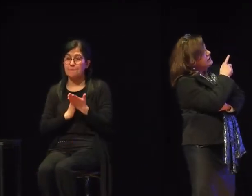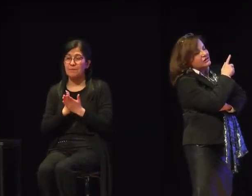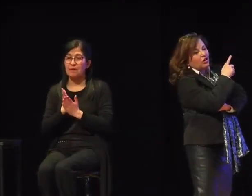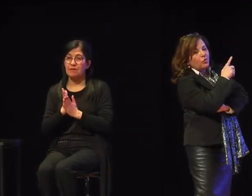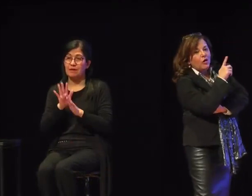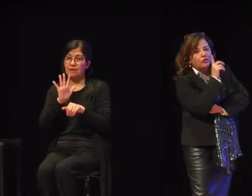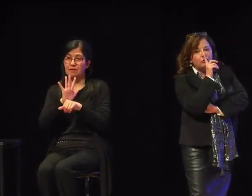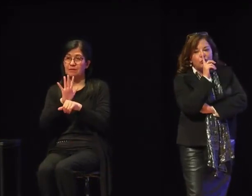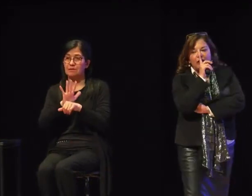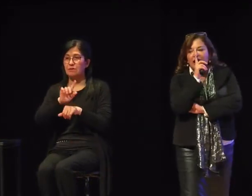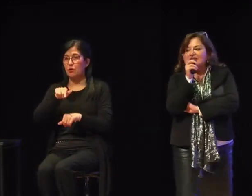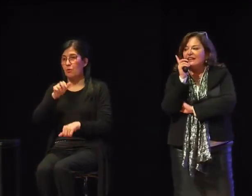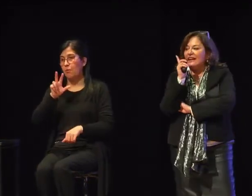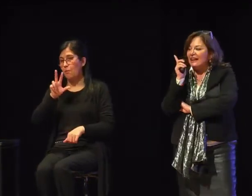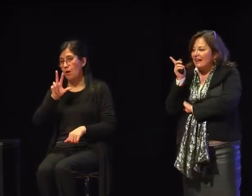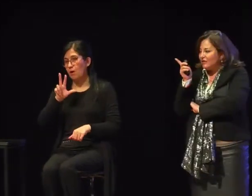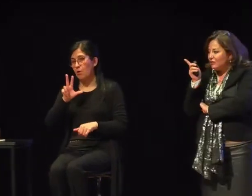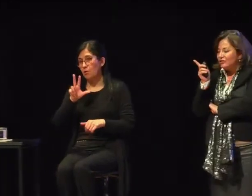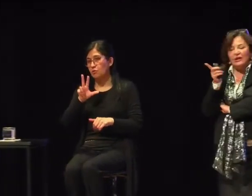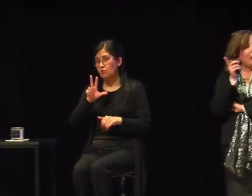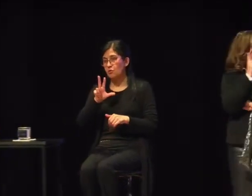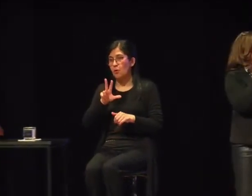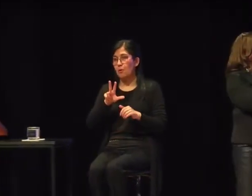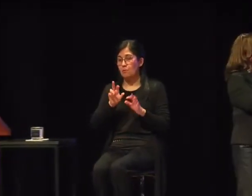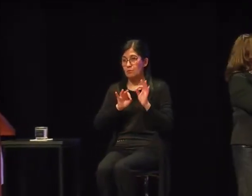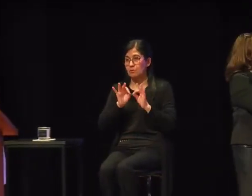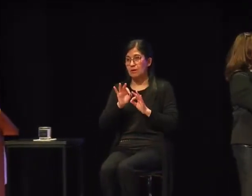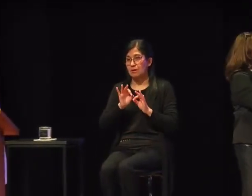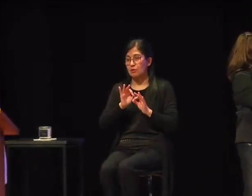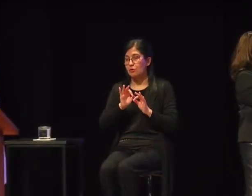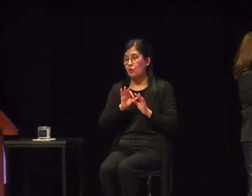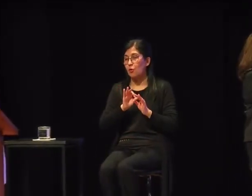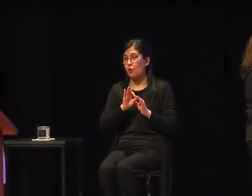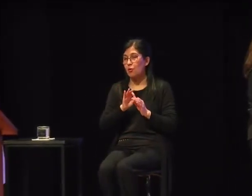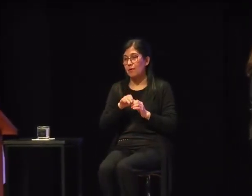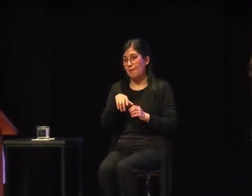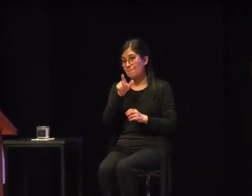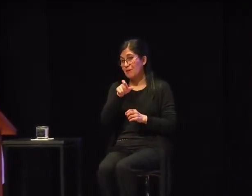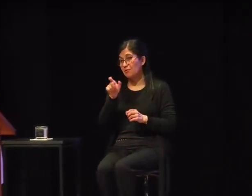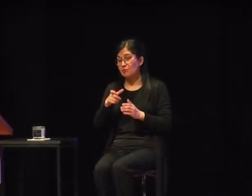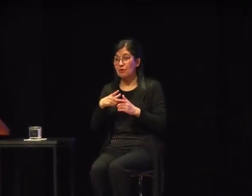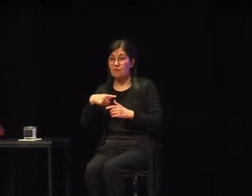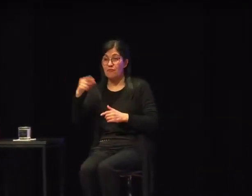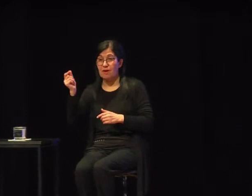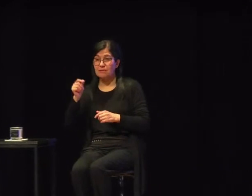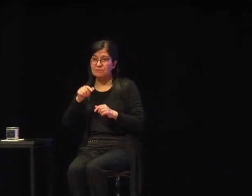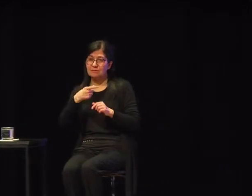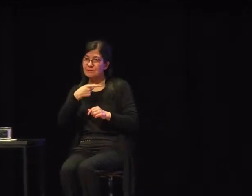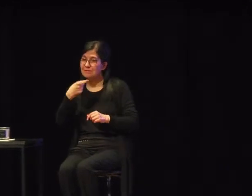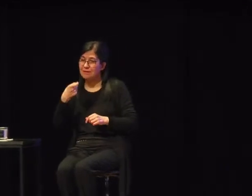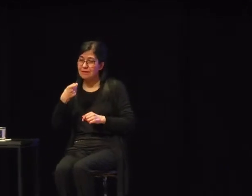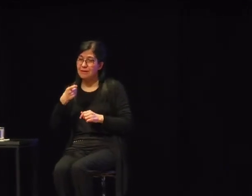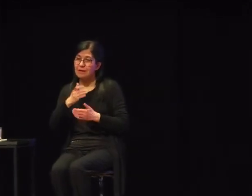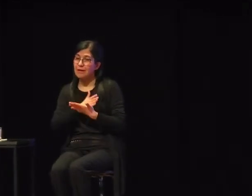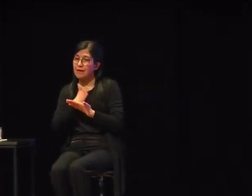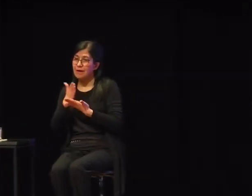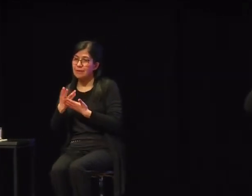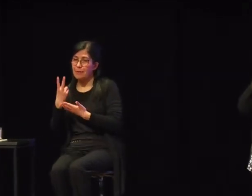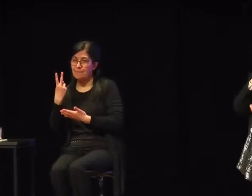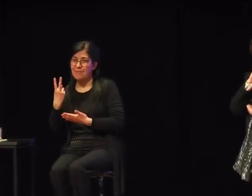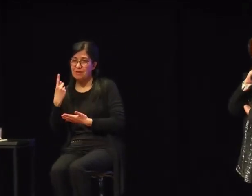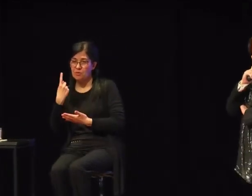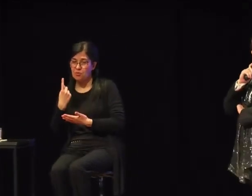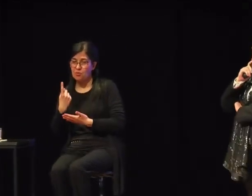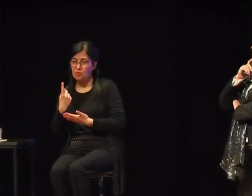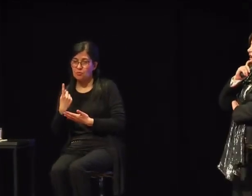desde 15,8 por cada 100 egresos hasta específicamente 21 por cada 100